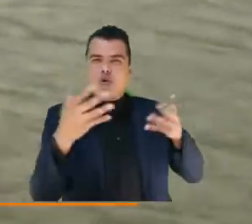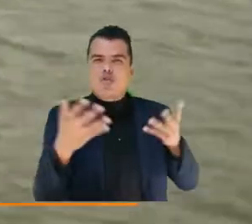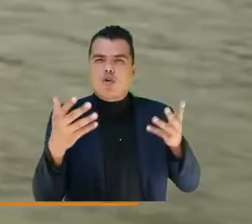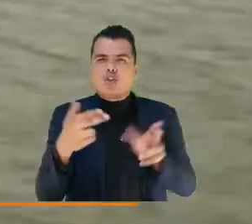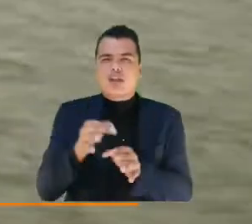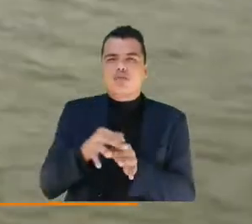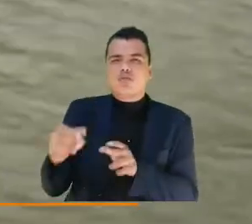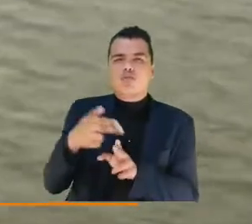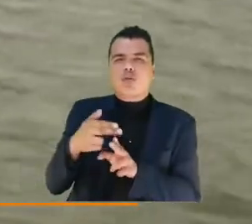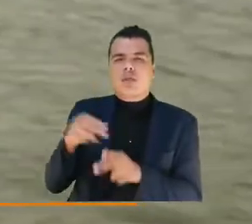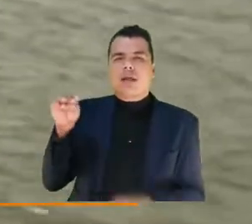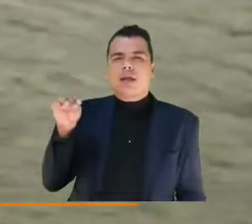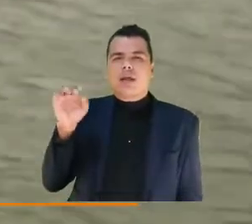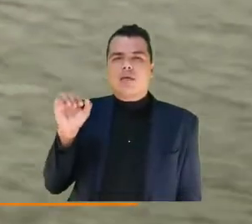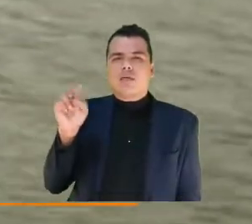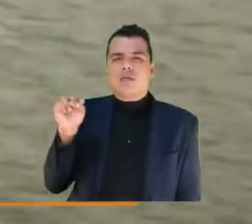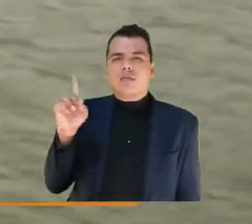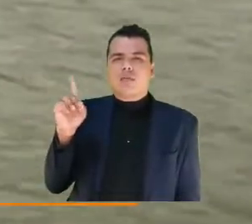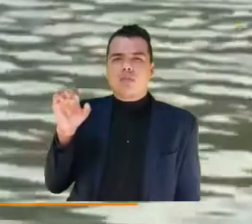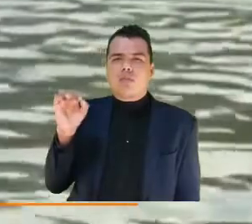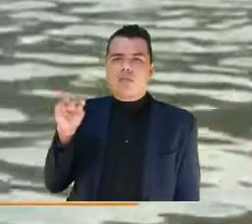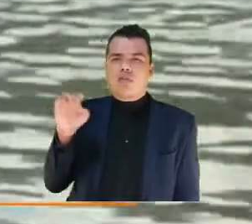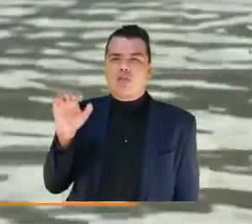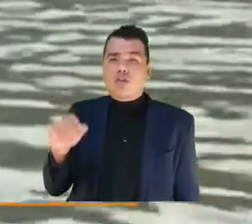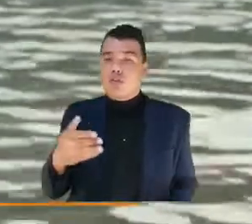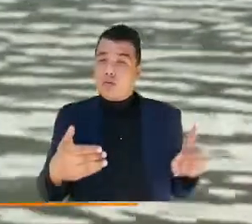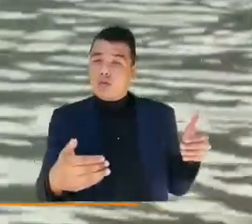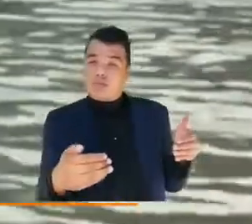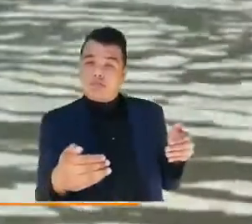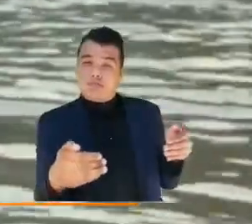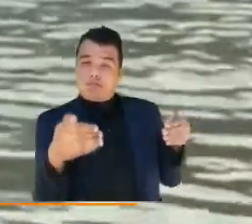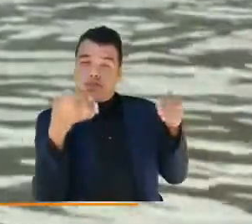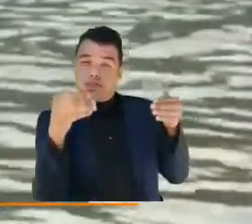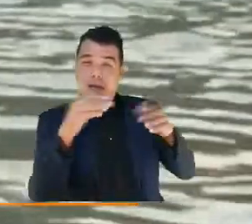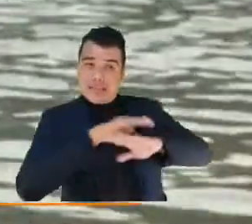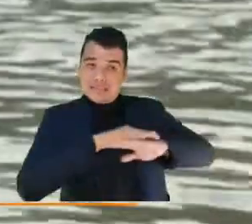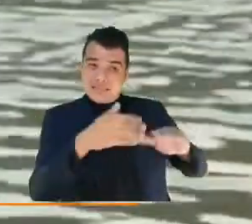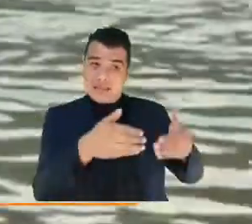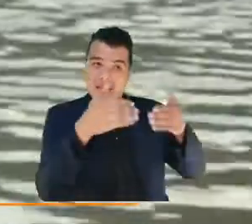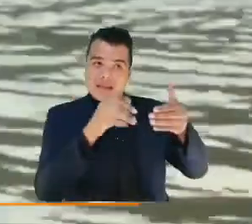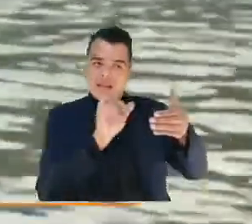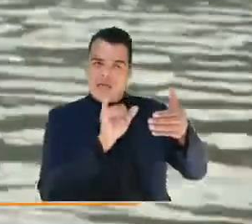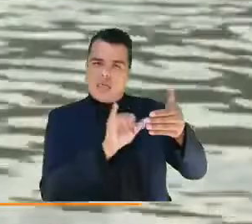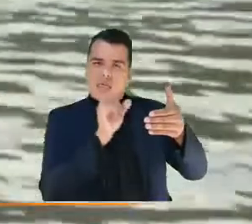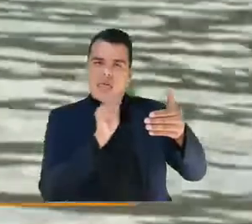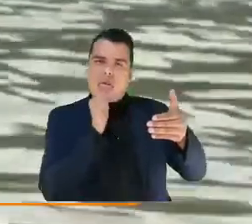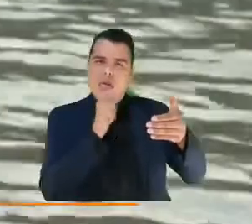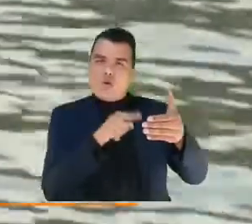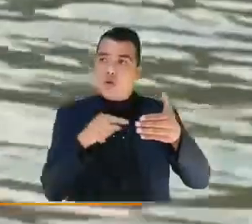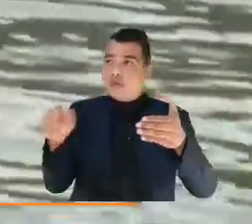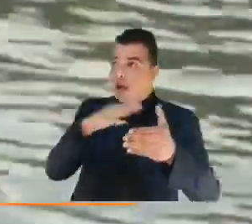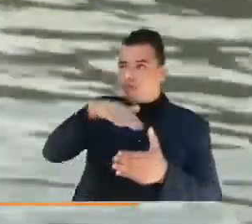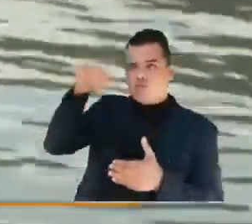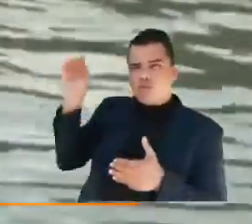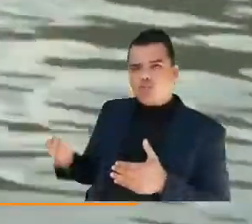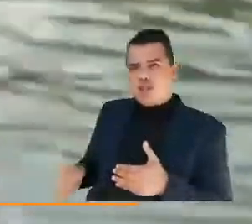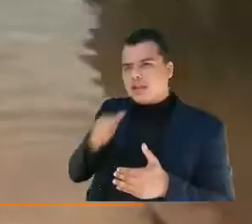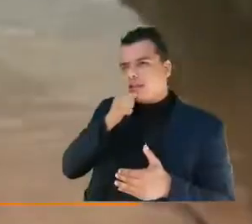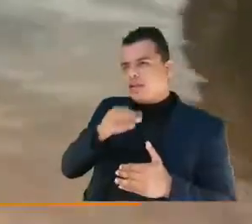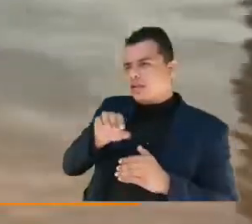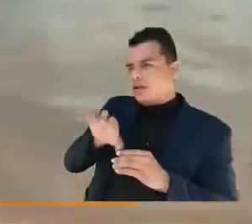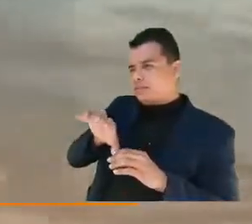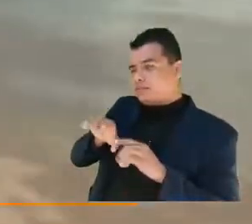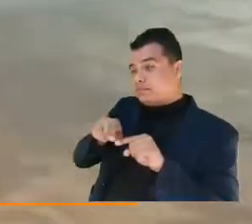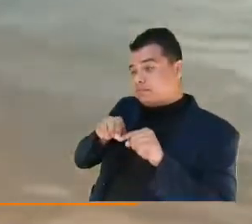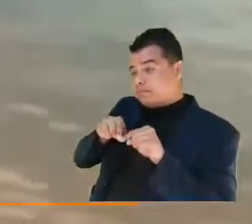Mondomo, hacer una represa, romper la montaña y pasar para que el